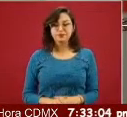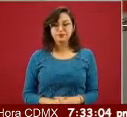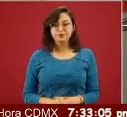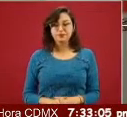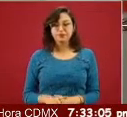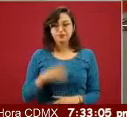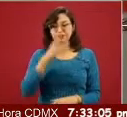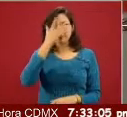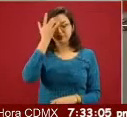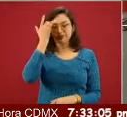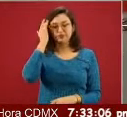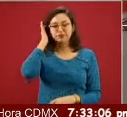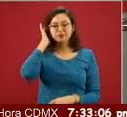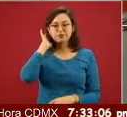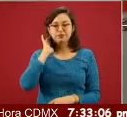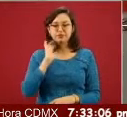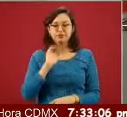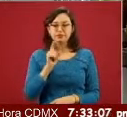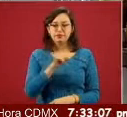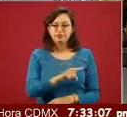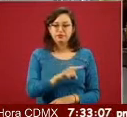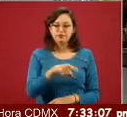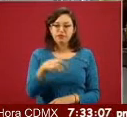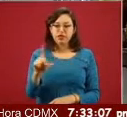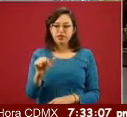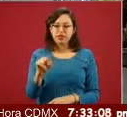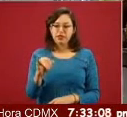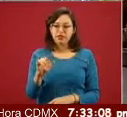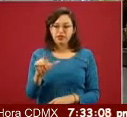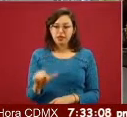¿no? Olinka todavía no, Daniela Pastrana, que ayer quedó pendiente, y Carlos.